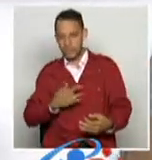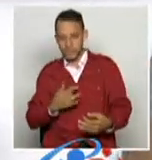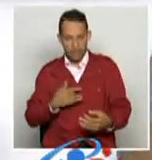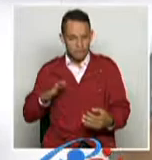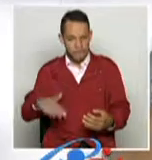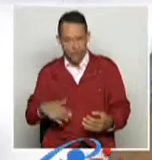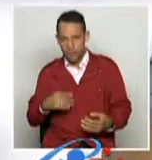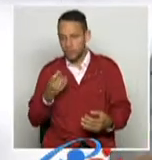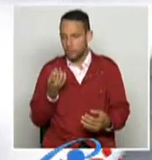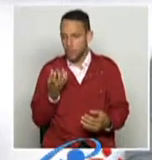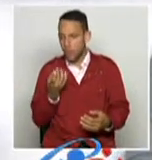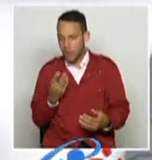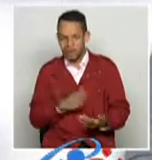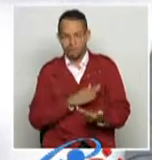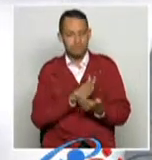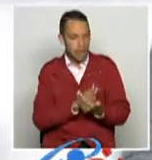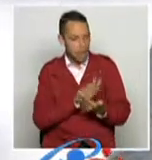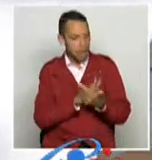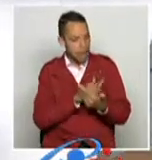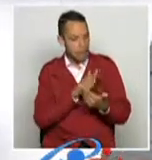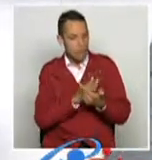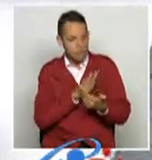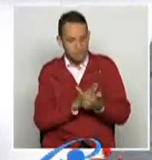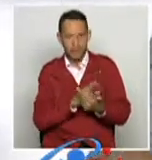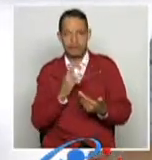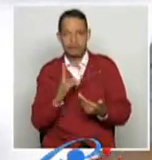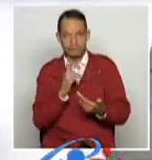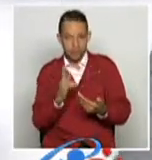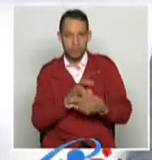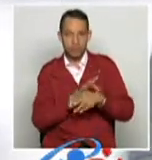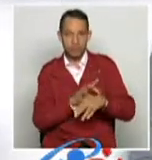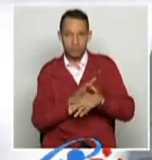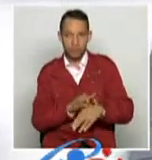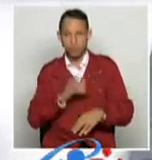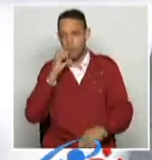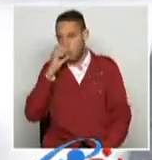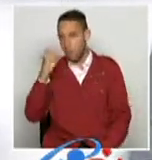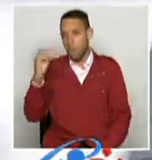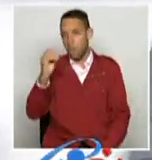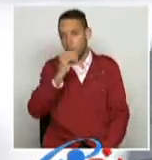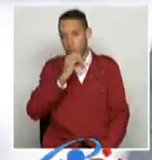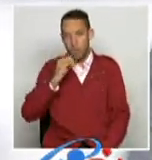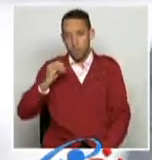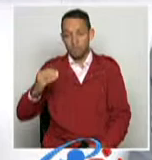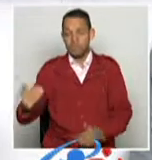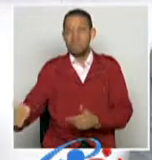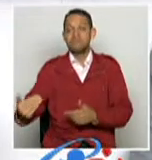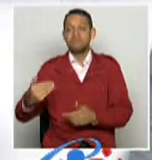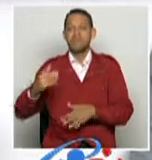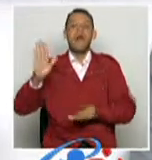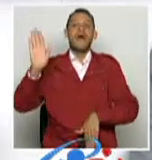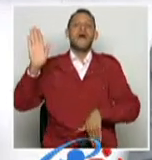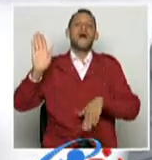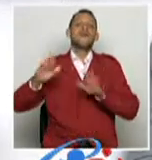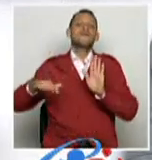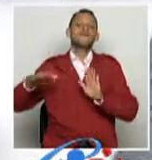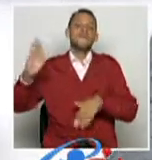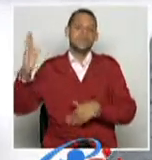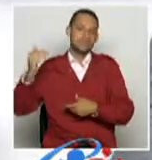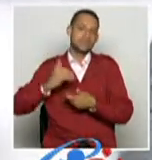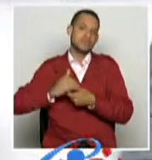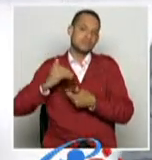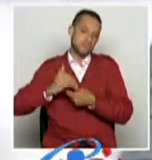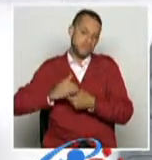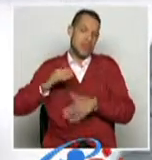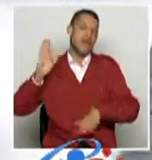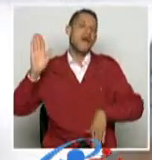va, me duele la uña y allá va. A los hombres por lo regular, yo llevo 30 años atendiendo en Atlanta y sucede